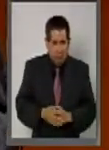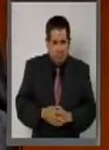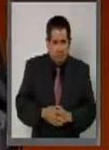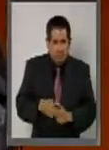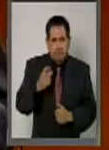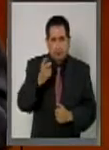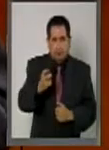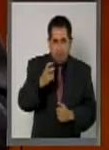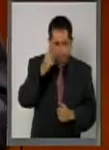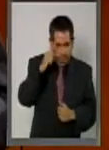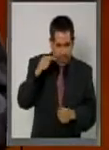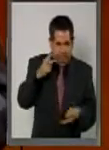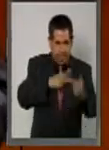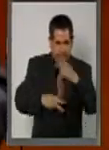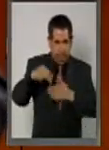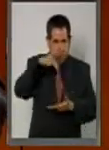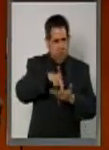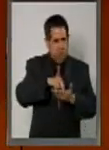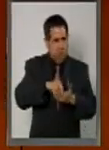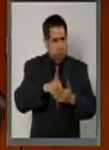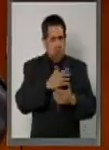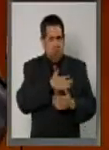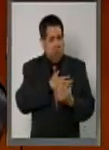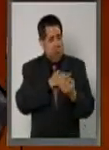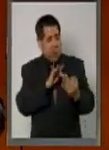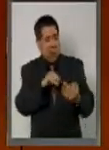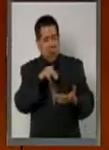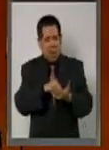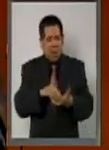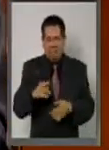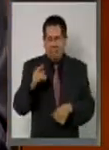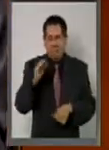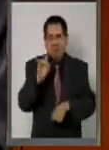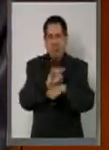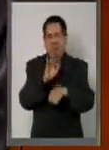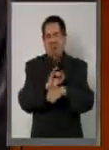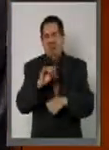esta comparecencia, que ha sido una farsa,